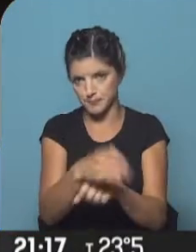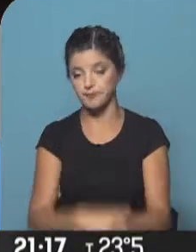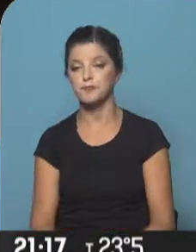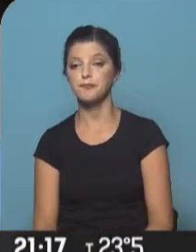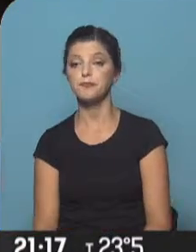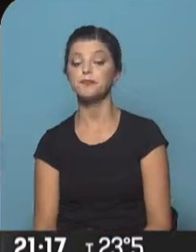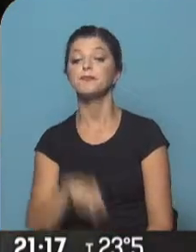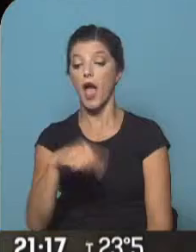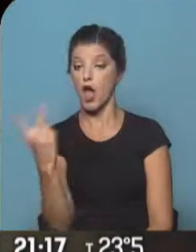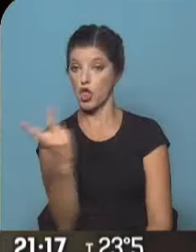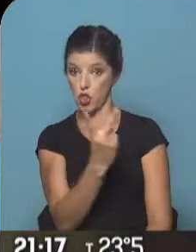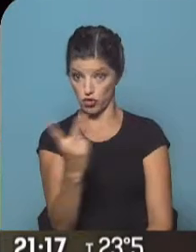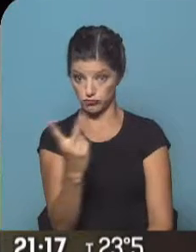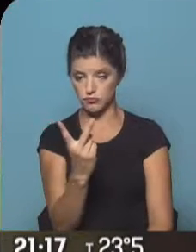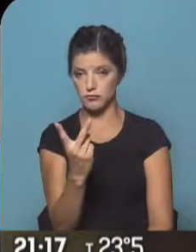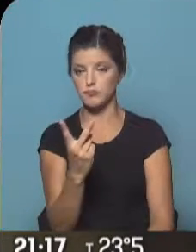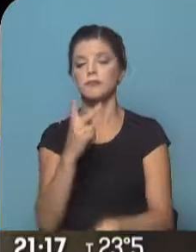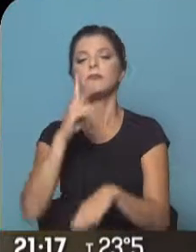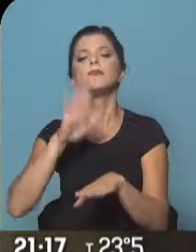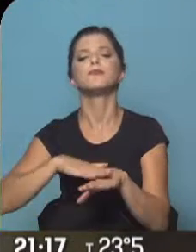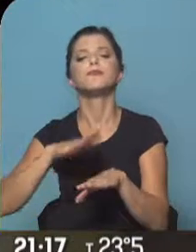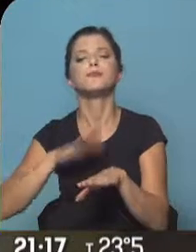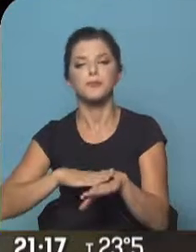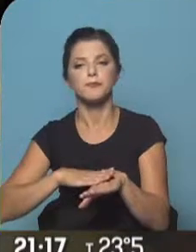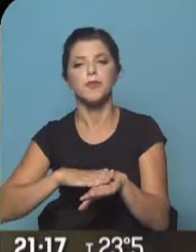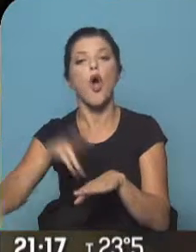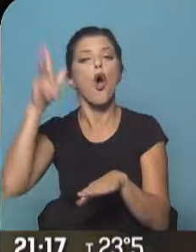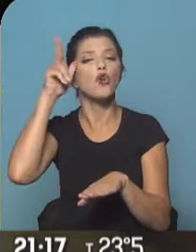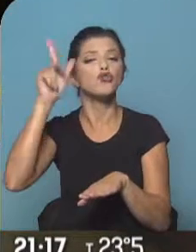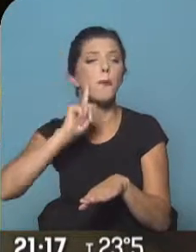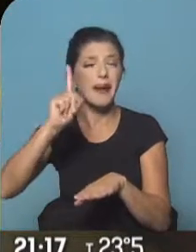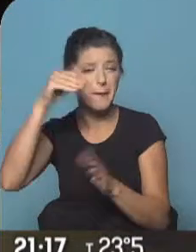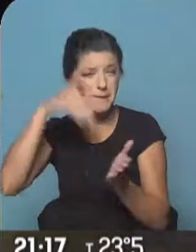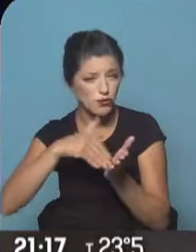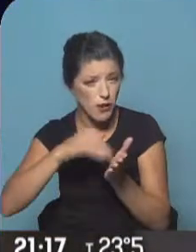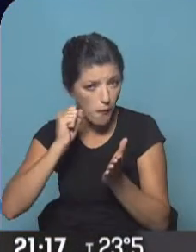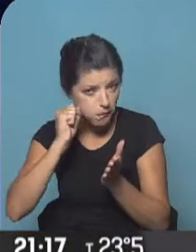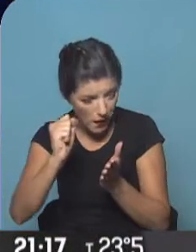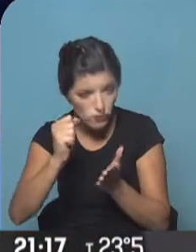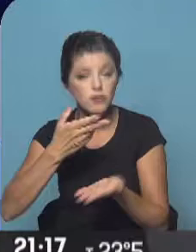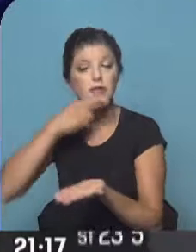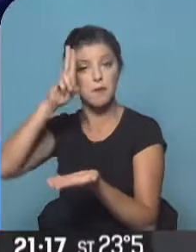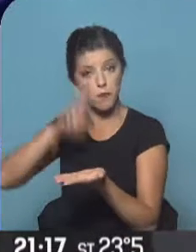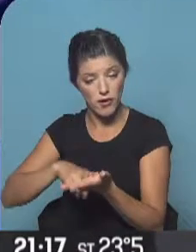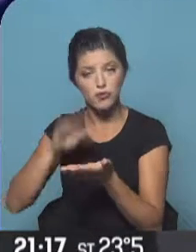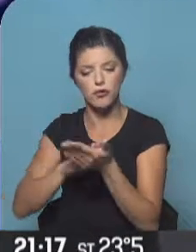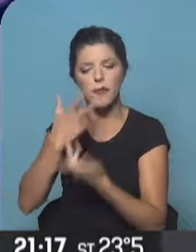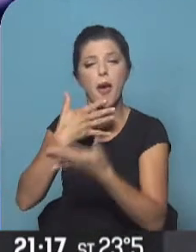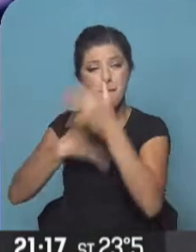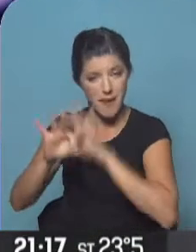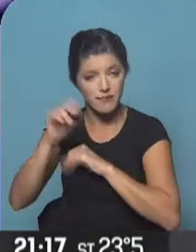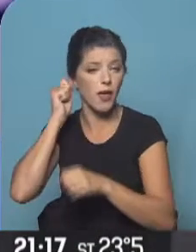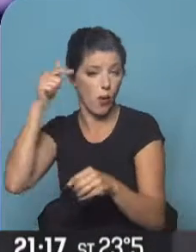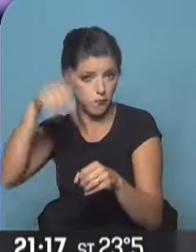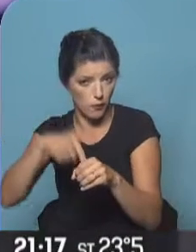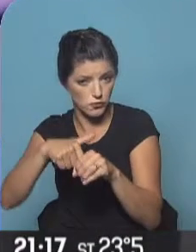dos están acusados de haberse apropiado 8.000 millones de pesos del impuesto a la transferencia a los combustibles para